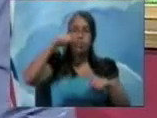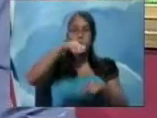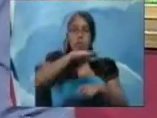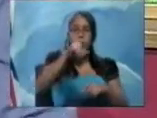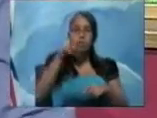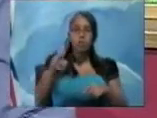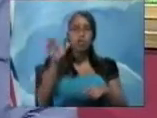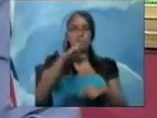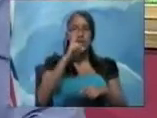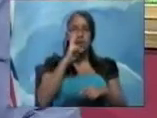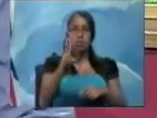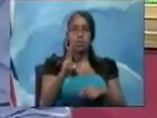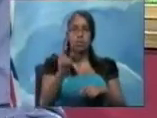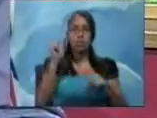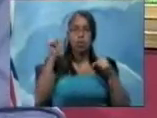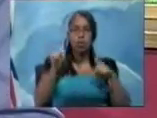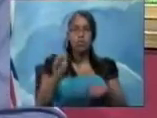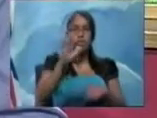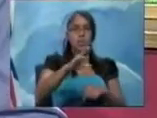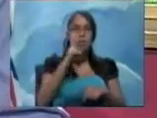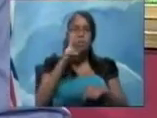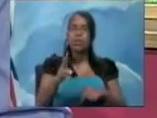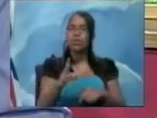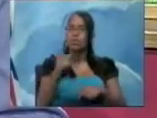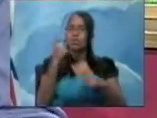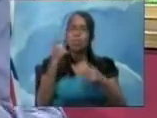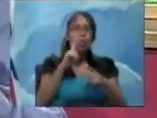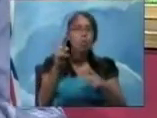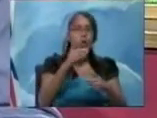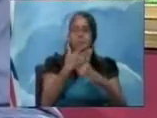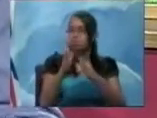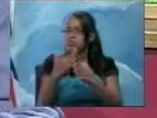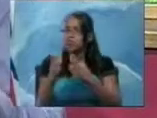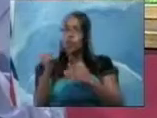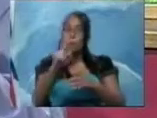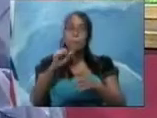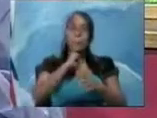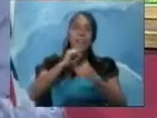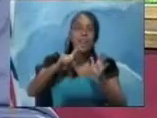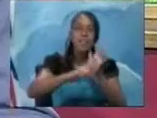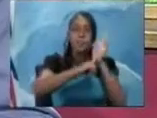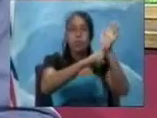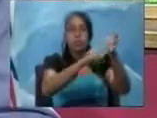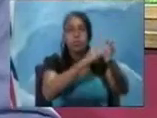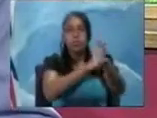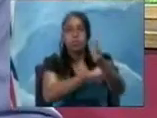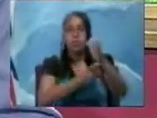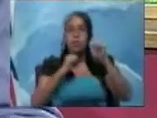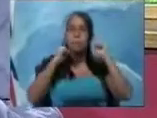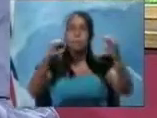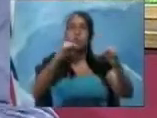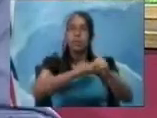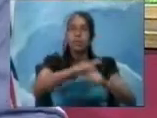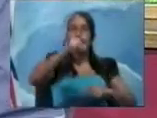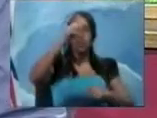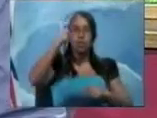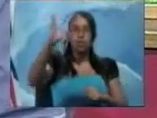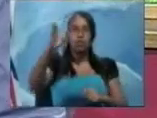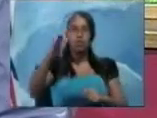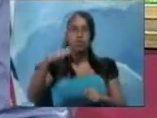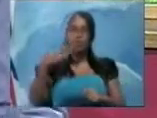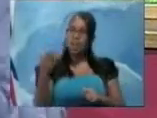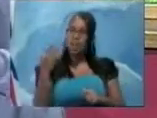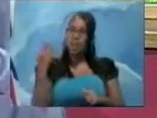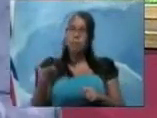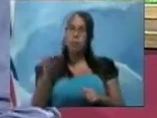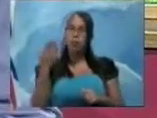viendo esto que ustedes están viendo No es cualquier cosa es el la demostración del poder de Dios Y qué importante